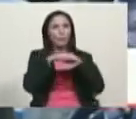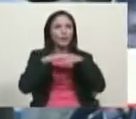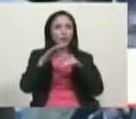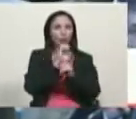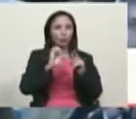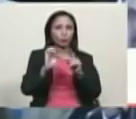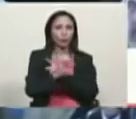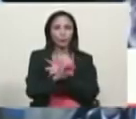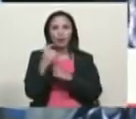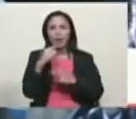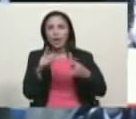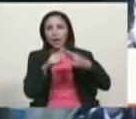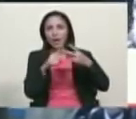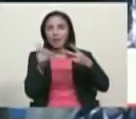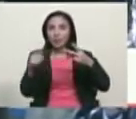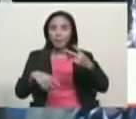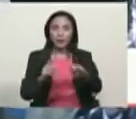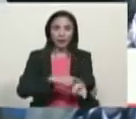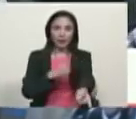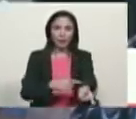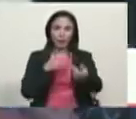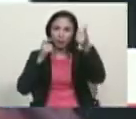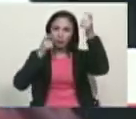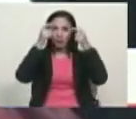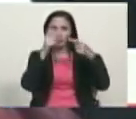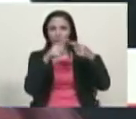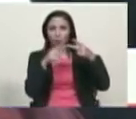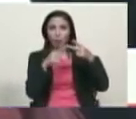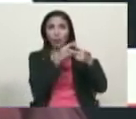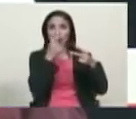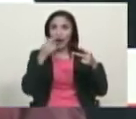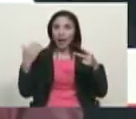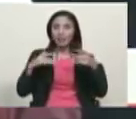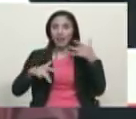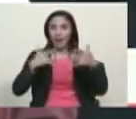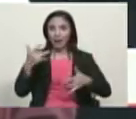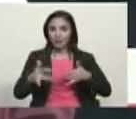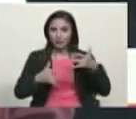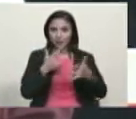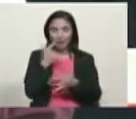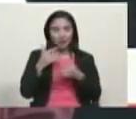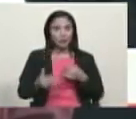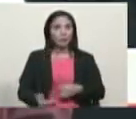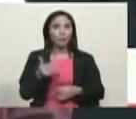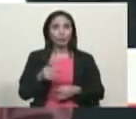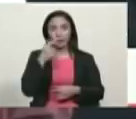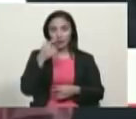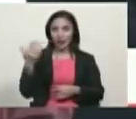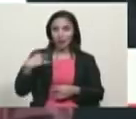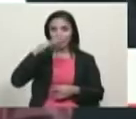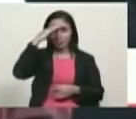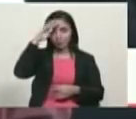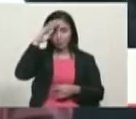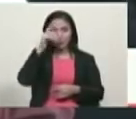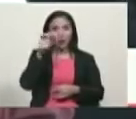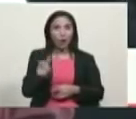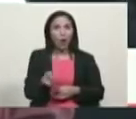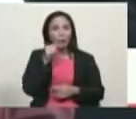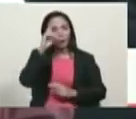y Adán acaban de regresar de un evento muy importante que hubo en La Habana, dedicado a Martí.